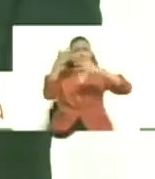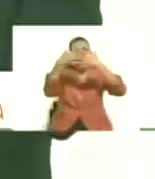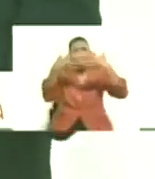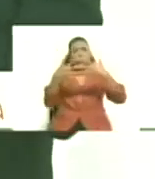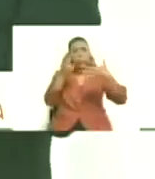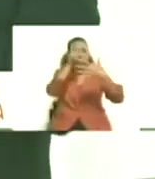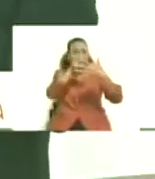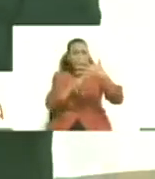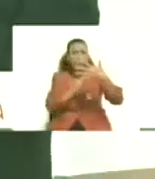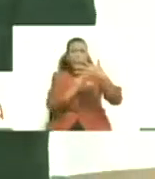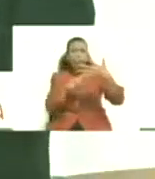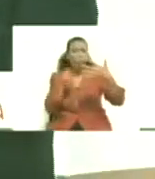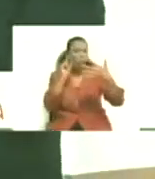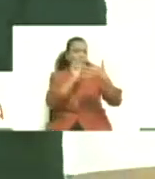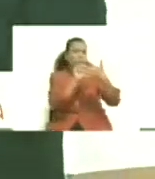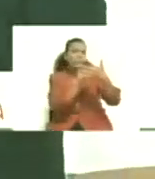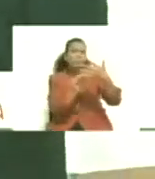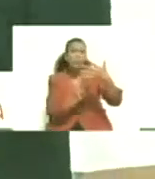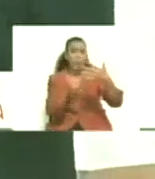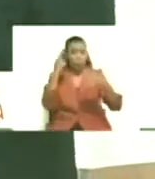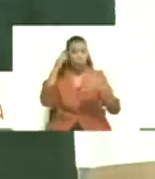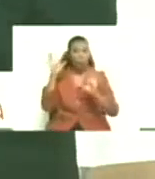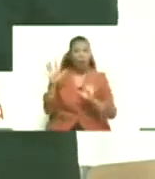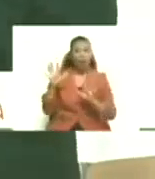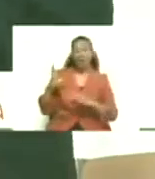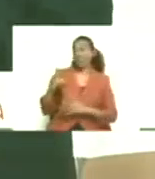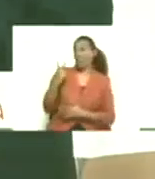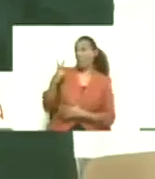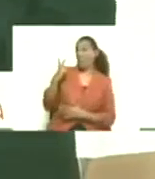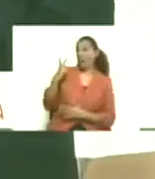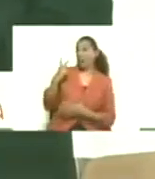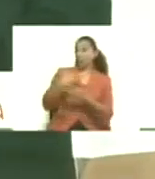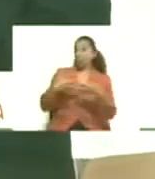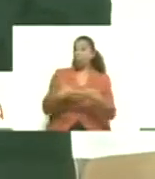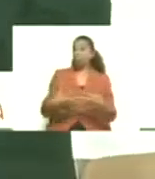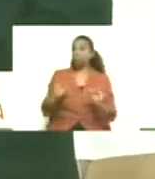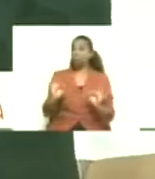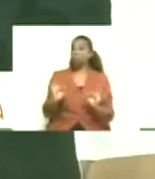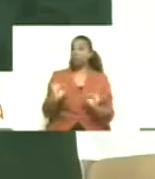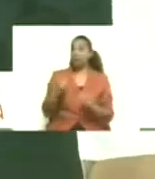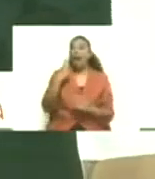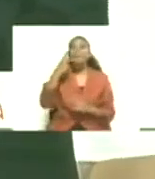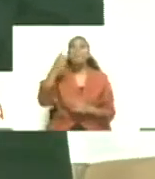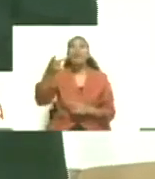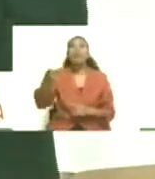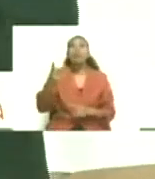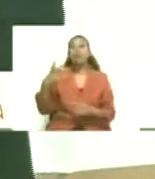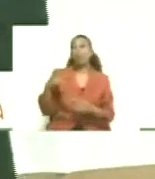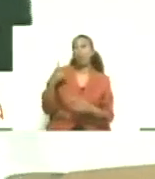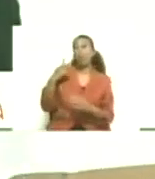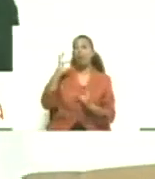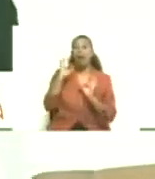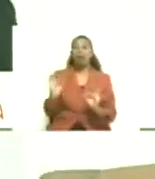sé, usted entiendo yo que es diplomático de carrera, si no lo sabe se lo decimos.